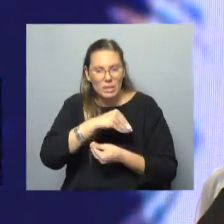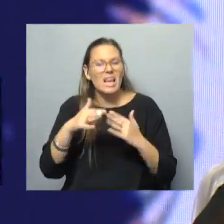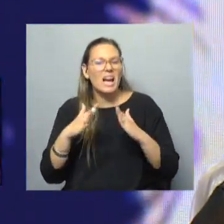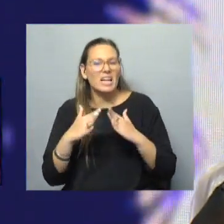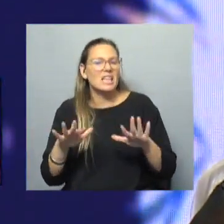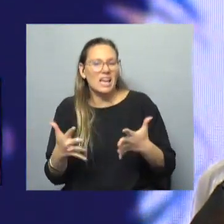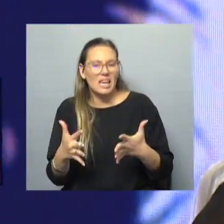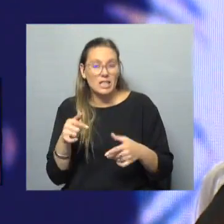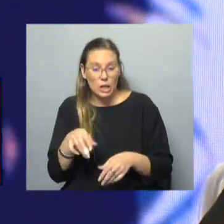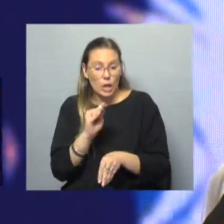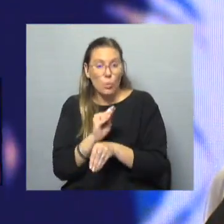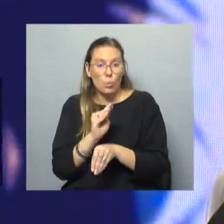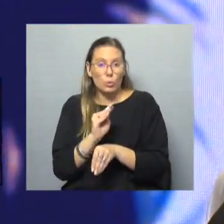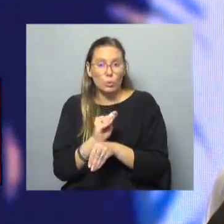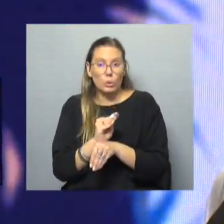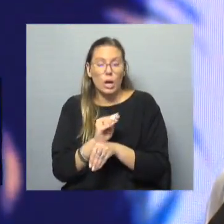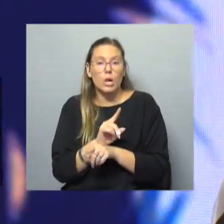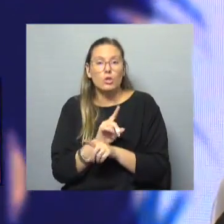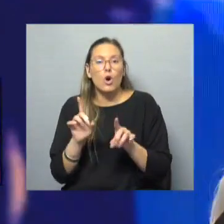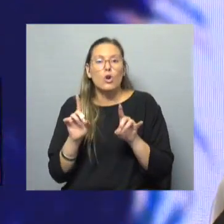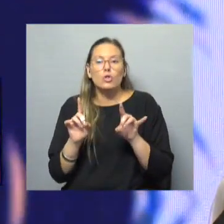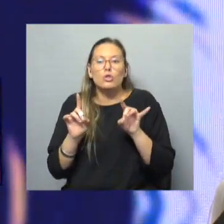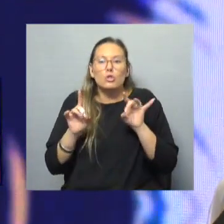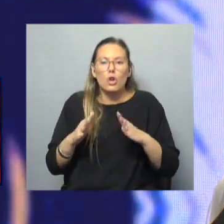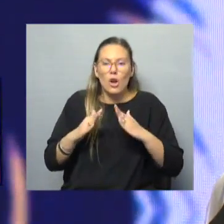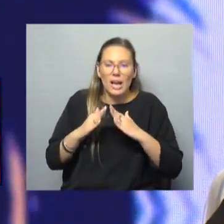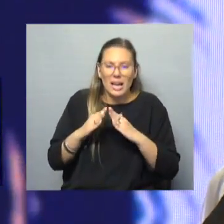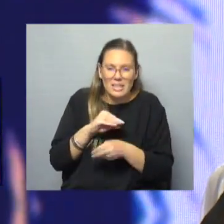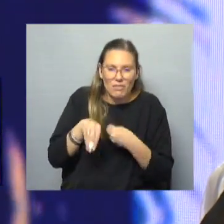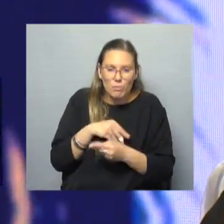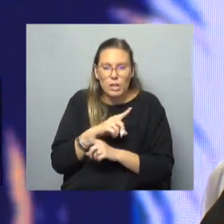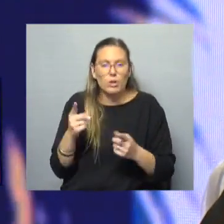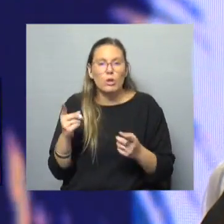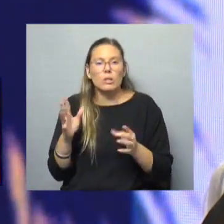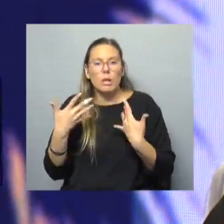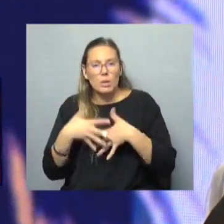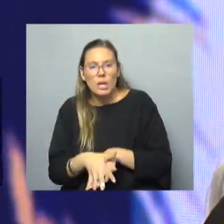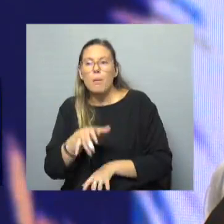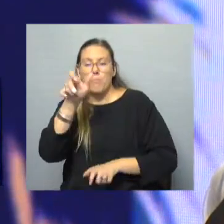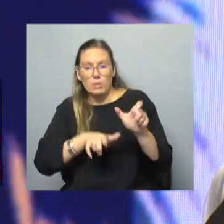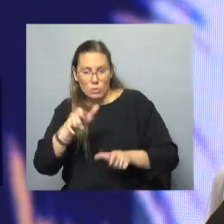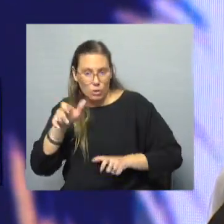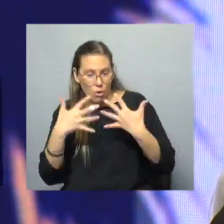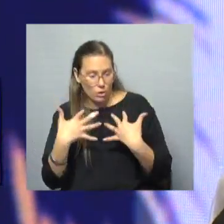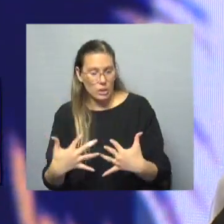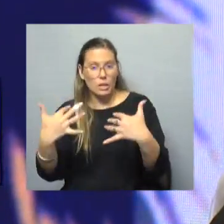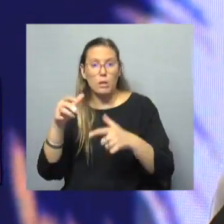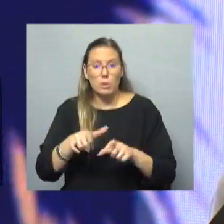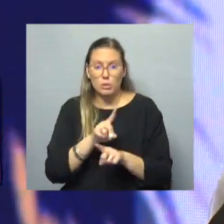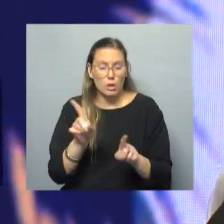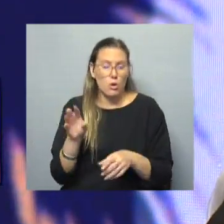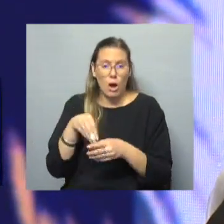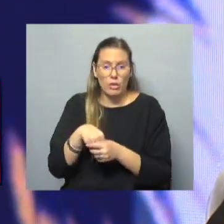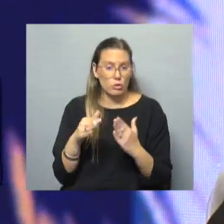porque también todo en esta cultura no solamente se trata de las casas, sino también la integran el público y también hay personas que no son parte